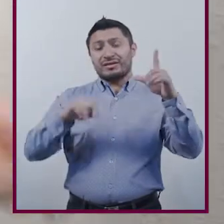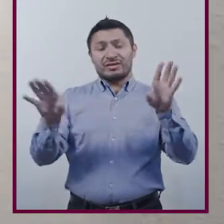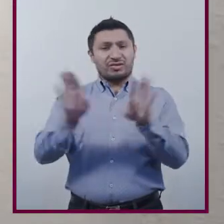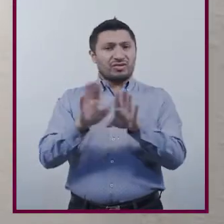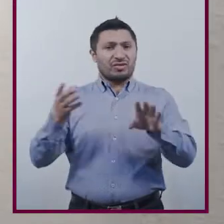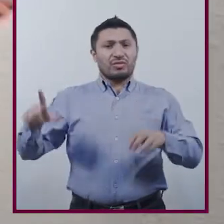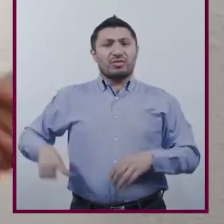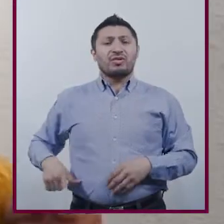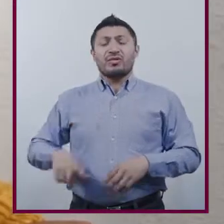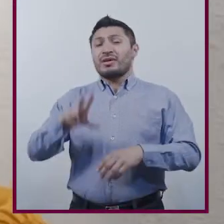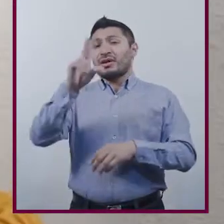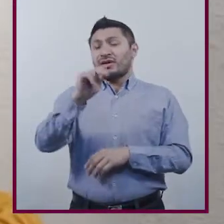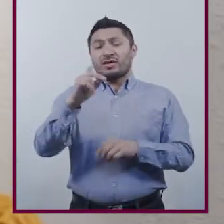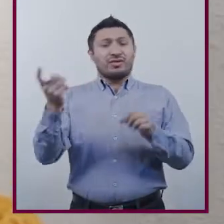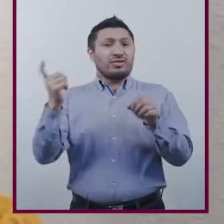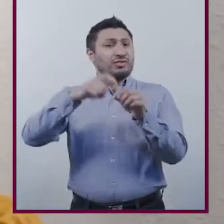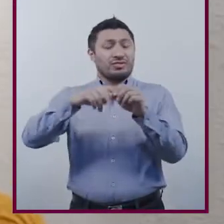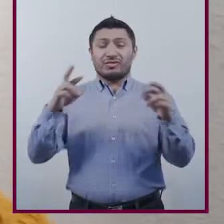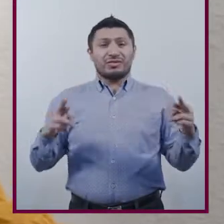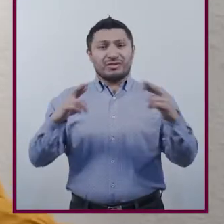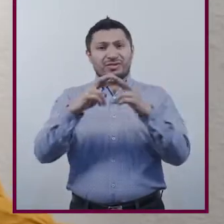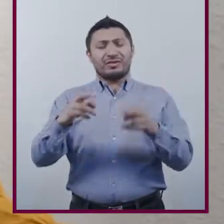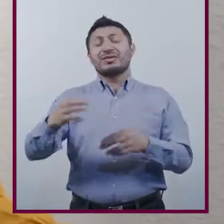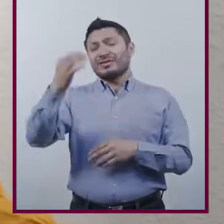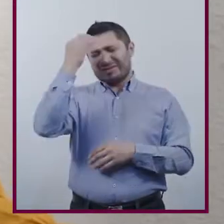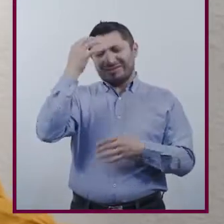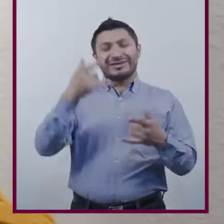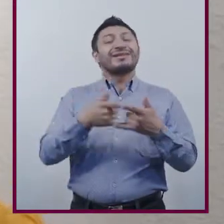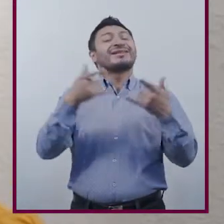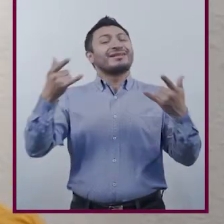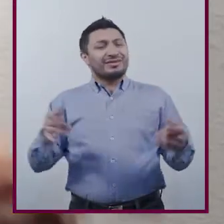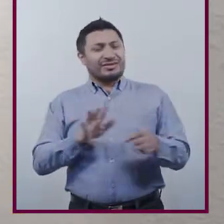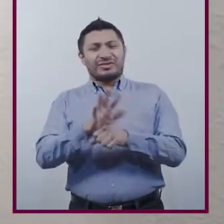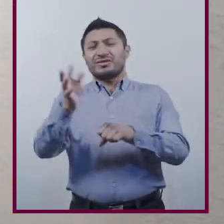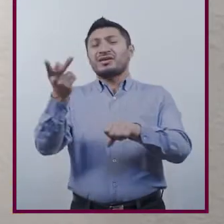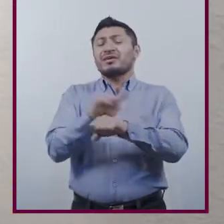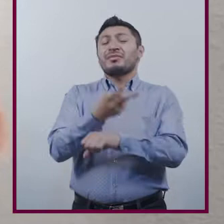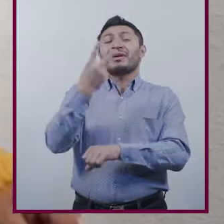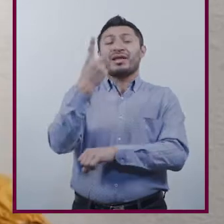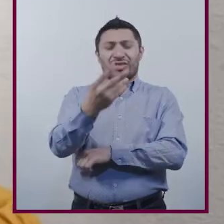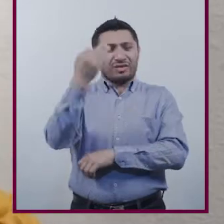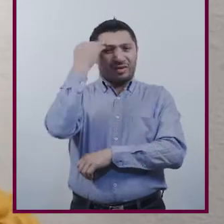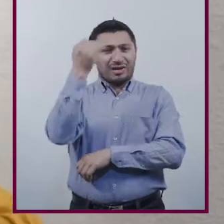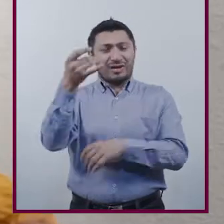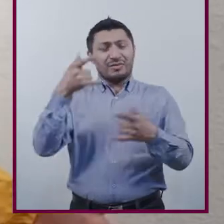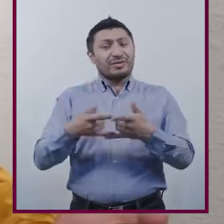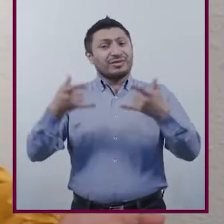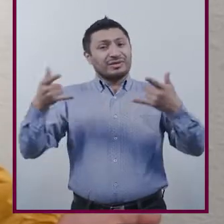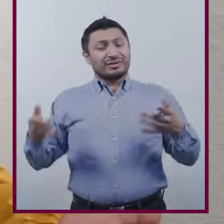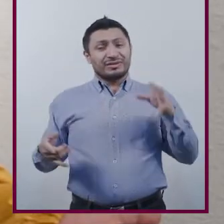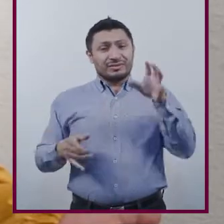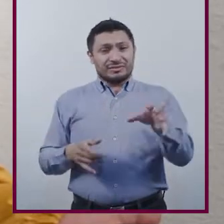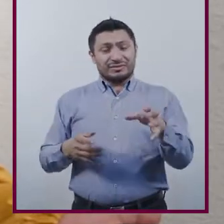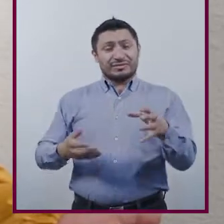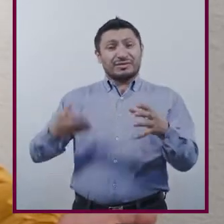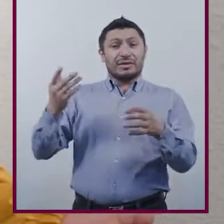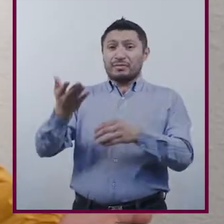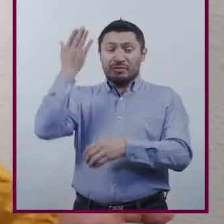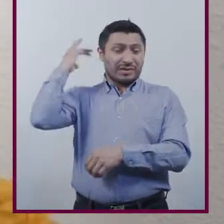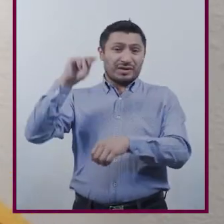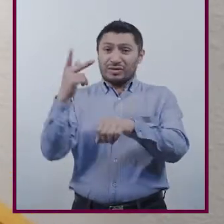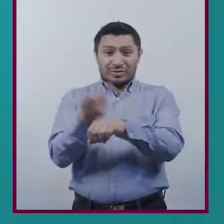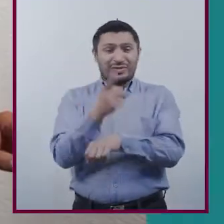laico. ¿Qué les parece si hacemos conciencia histórica y conocemos qué ocurrió en estos dos momentos históricos? El pasado no ha